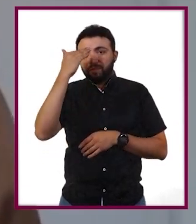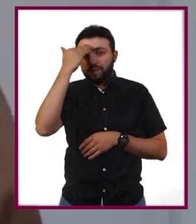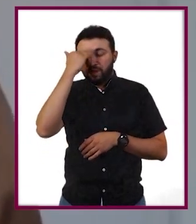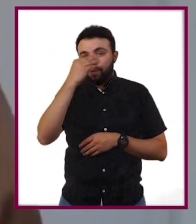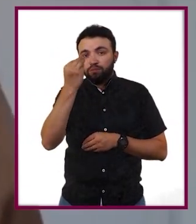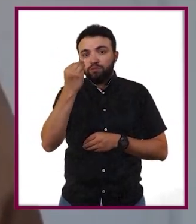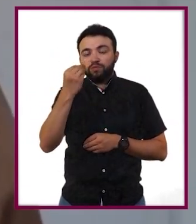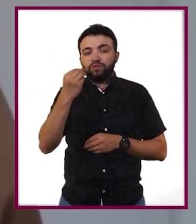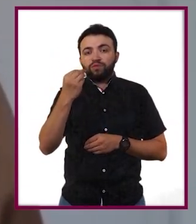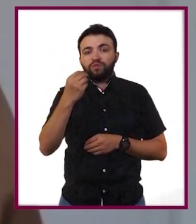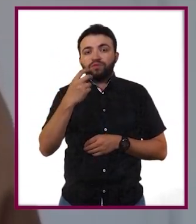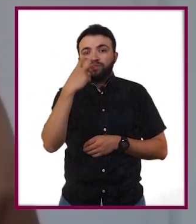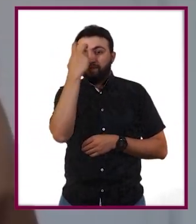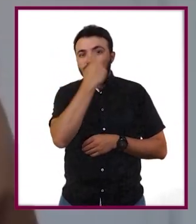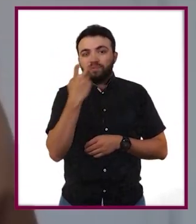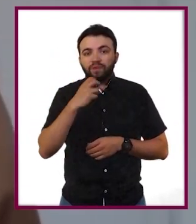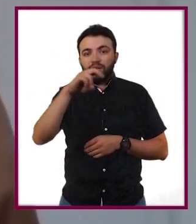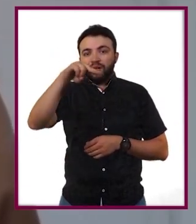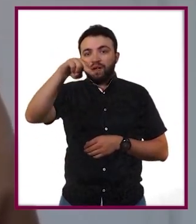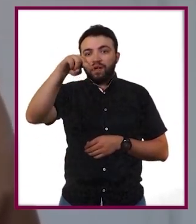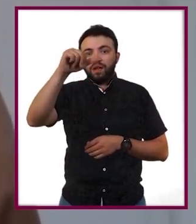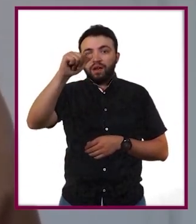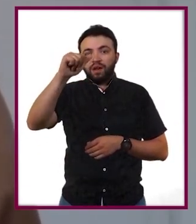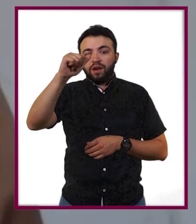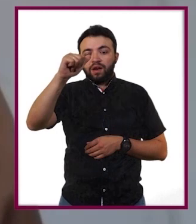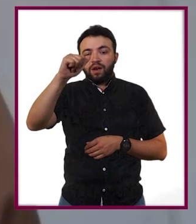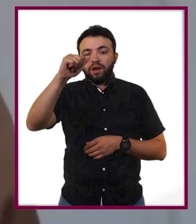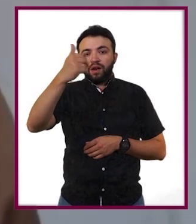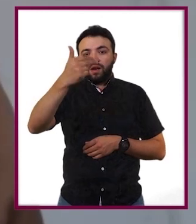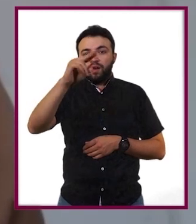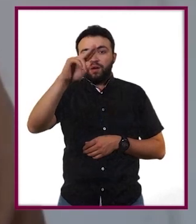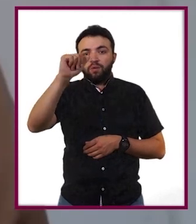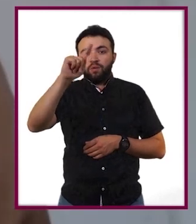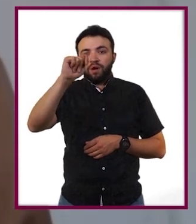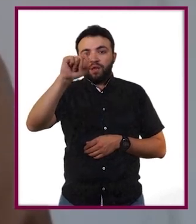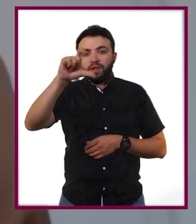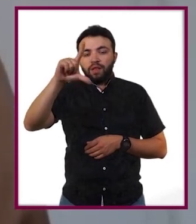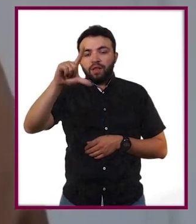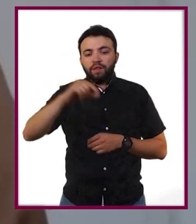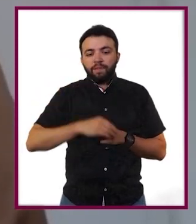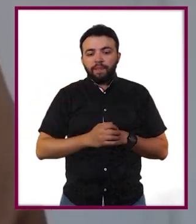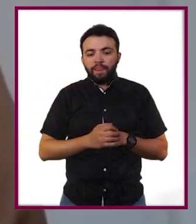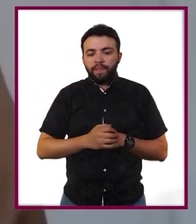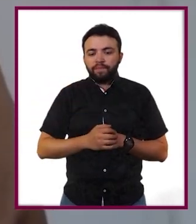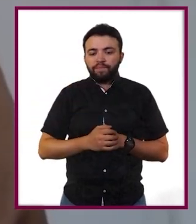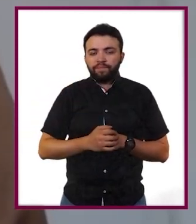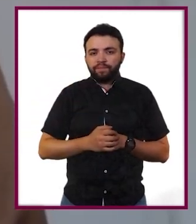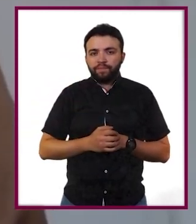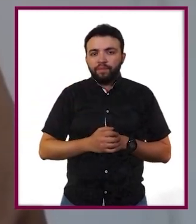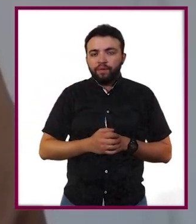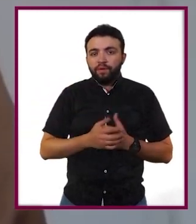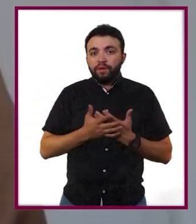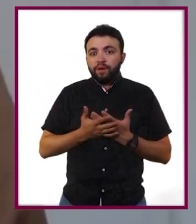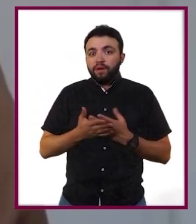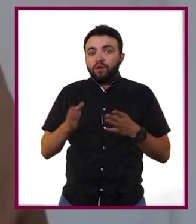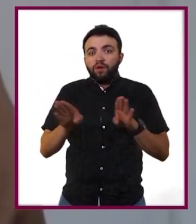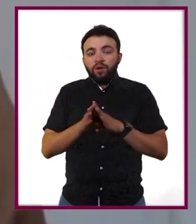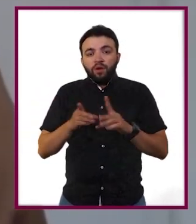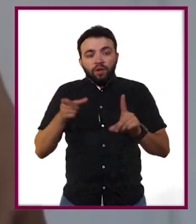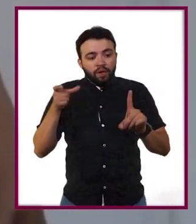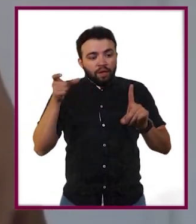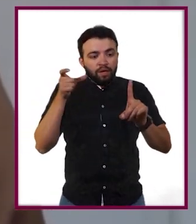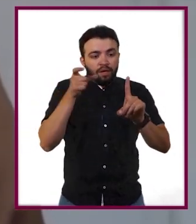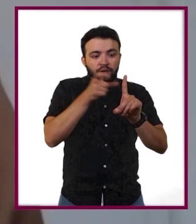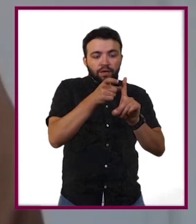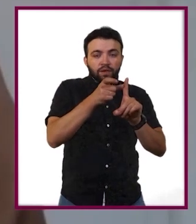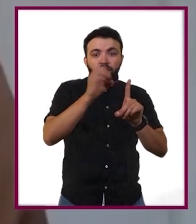saber en la lengua náhuatl. Tembleque también hablaba náhuatl. Y fue guardián del convento